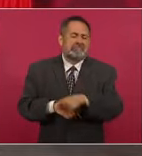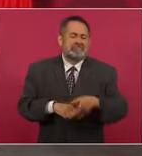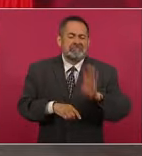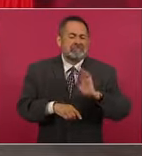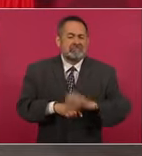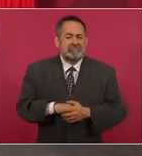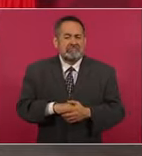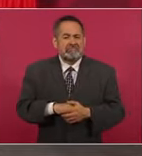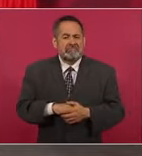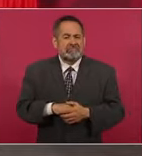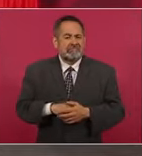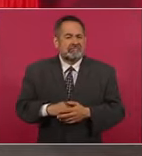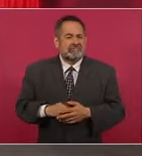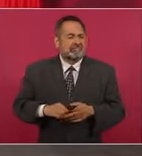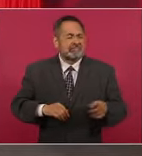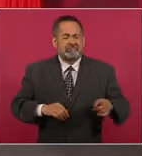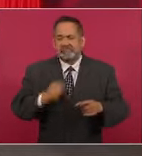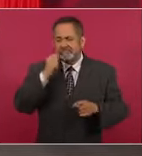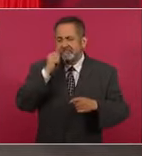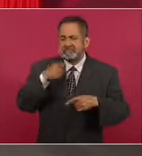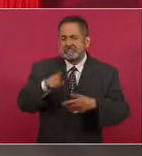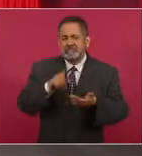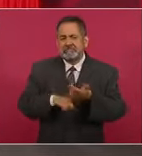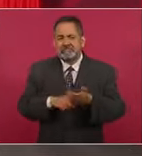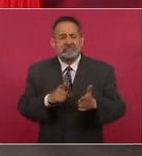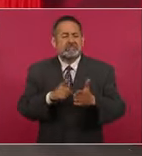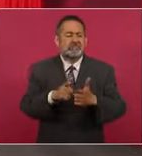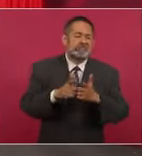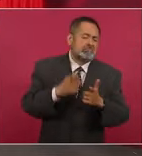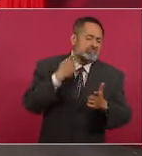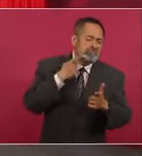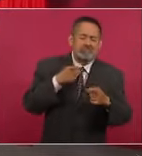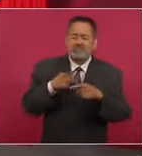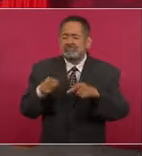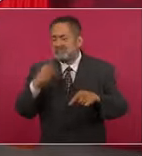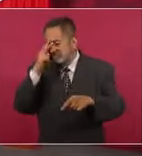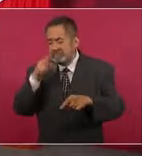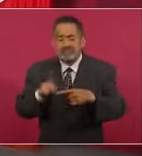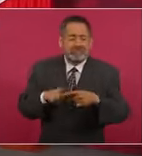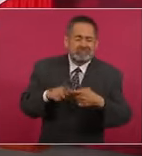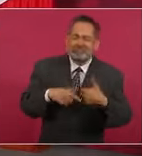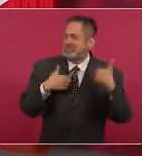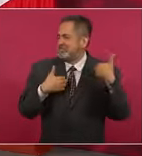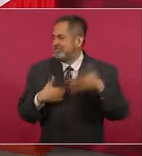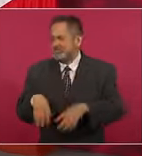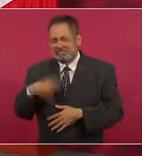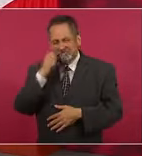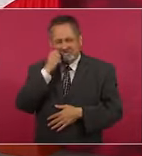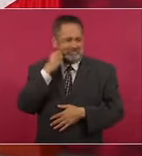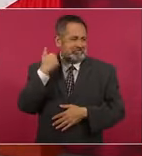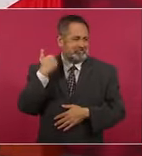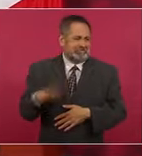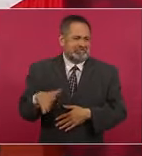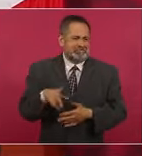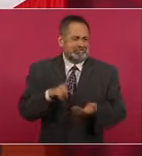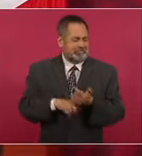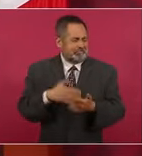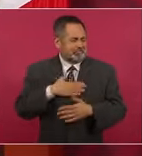el destino de un partido de oposición en México. ¿Qué les va a importar?